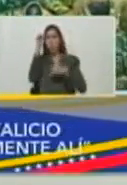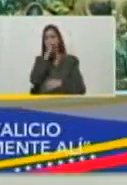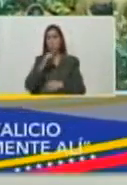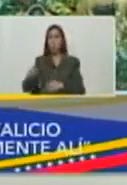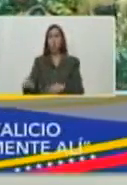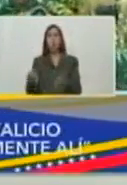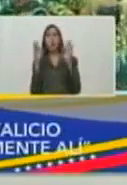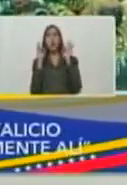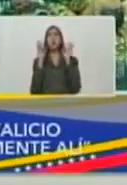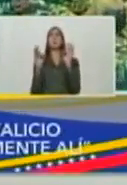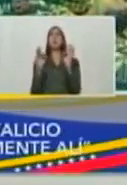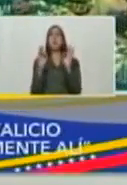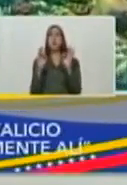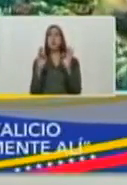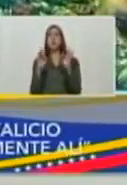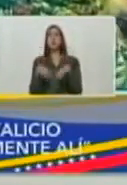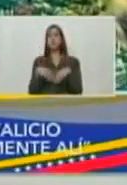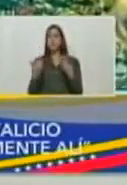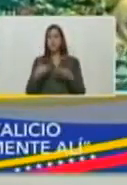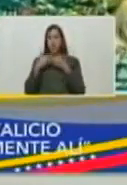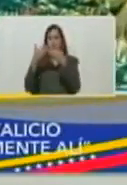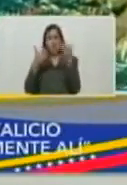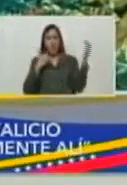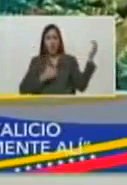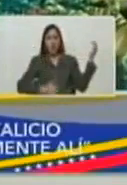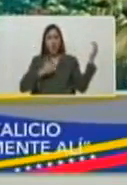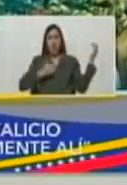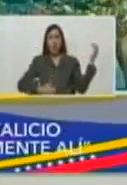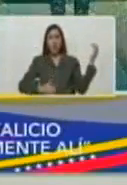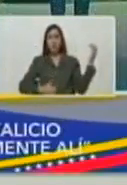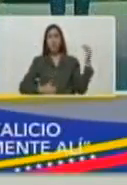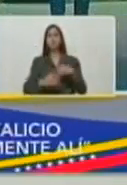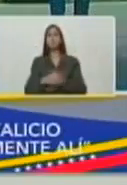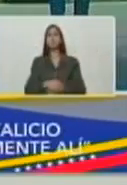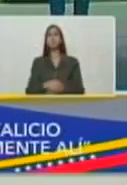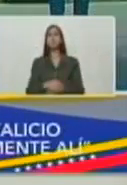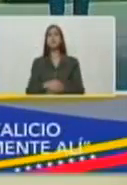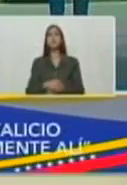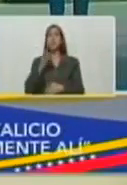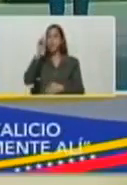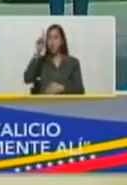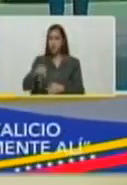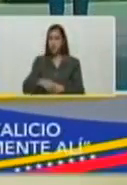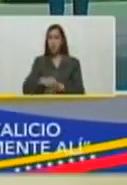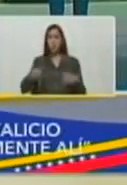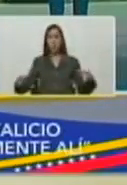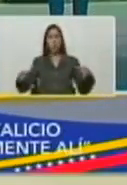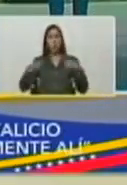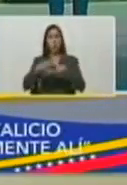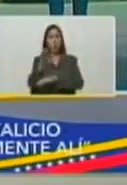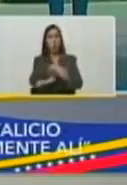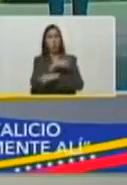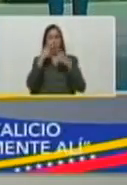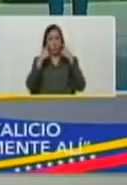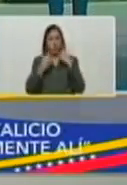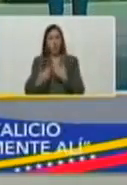especial para Ali Primera. Y les dejo con ustedes a los guaraguaos.